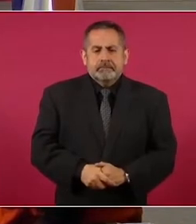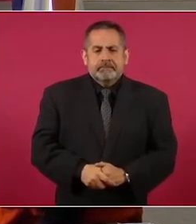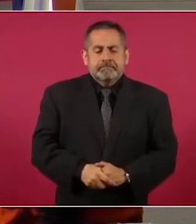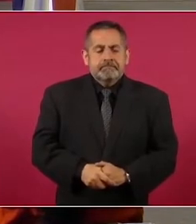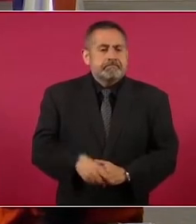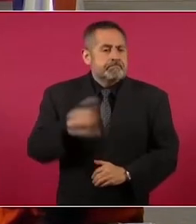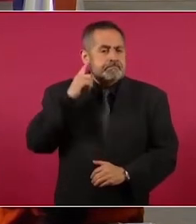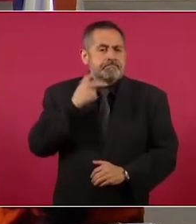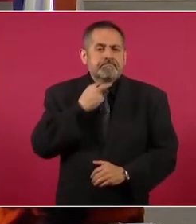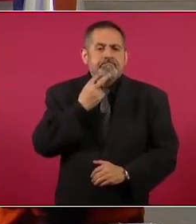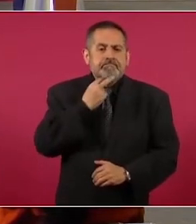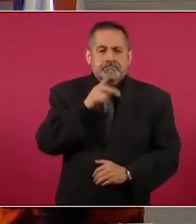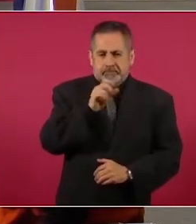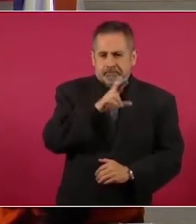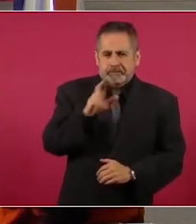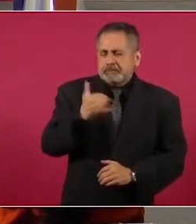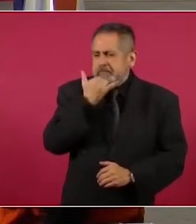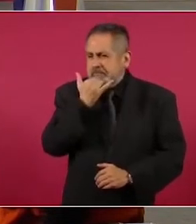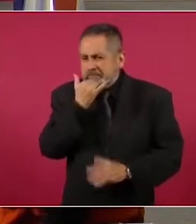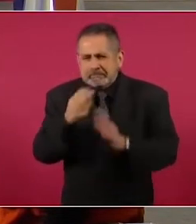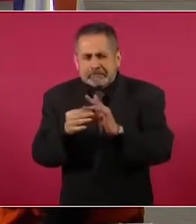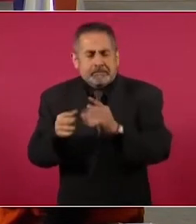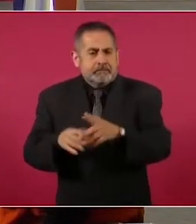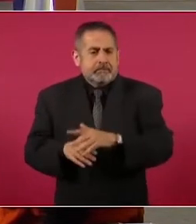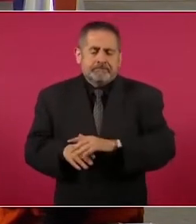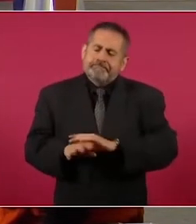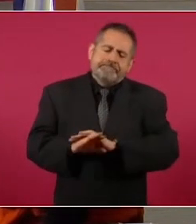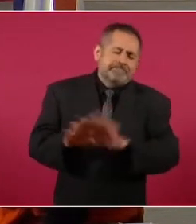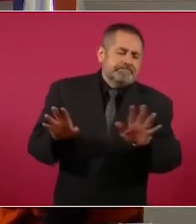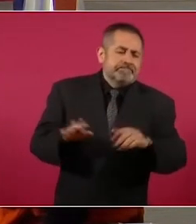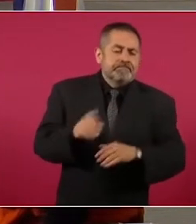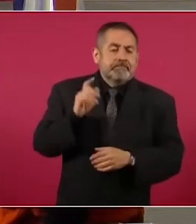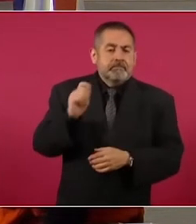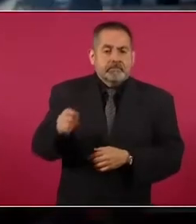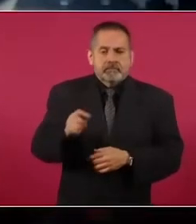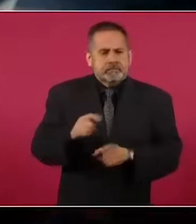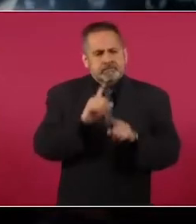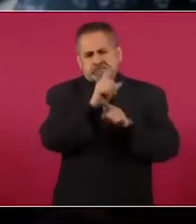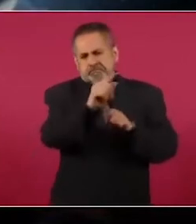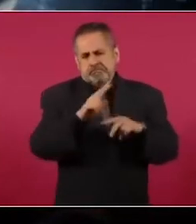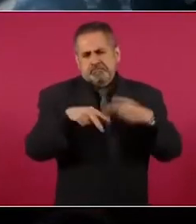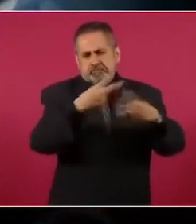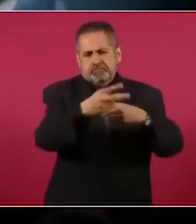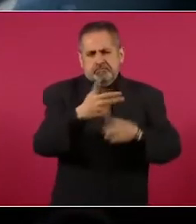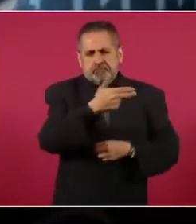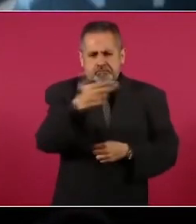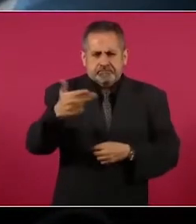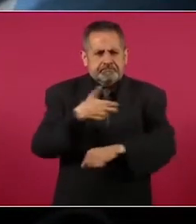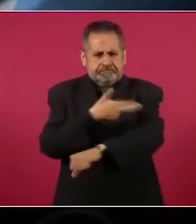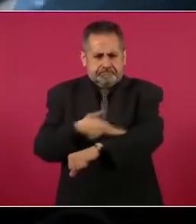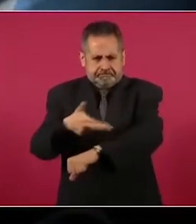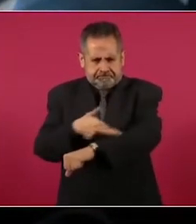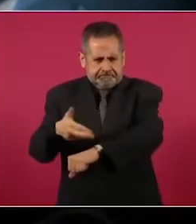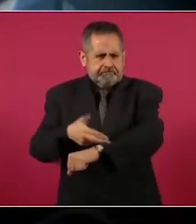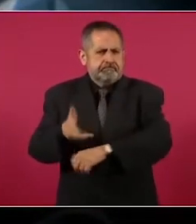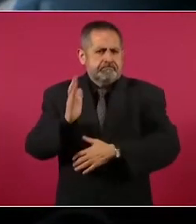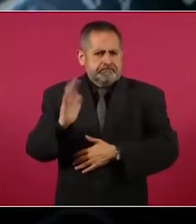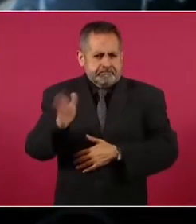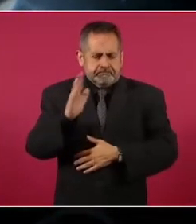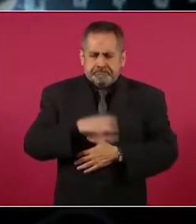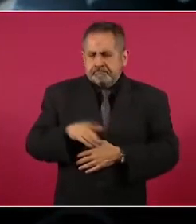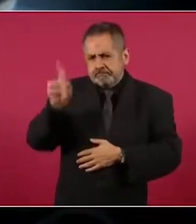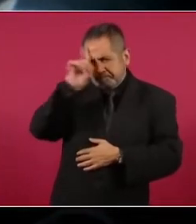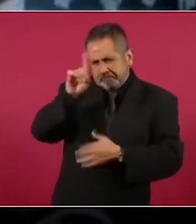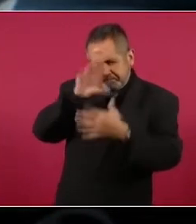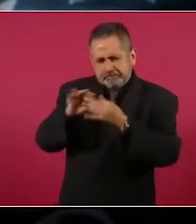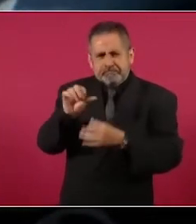Perdóname. ¿Puedes hablar? Sí, me escucho. Ah, nada. En camino ya lo sé. Ya hice mis trámites, ya les di asesoría